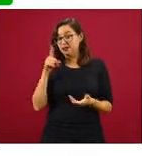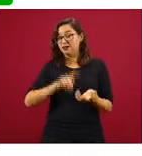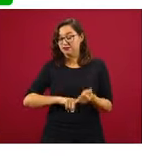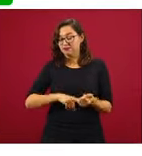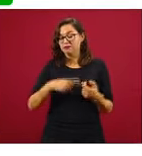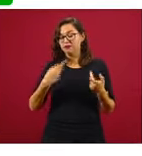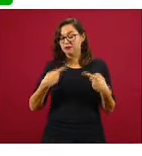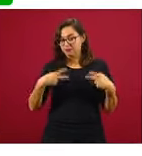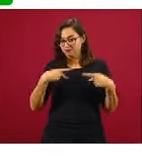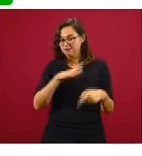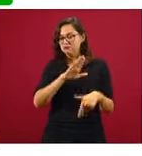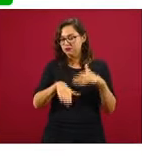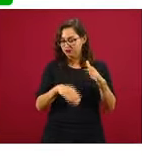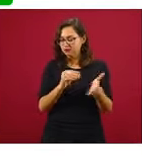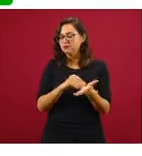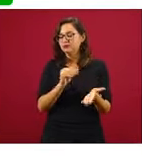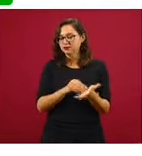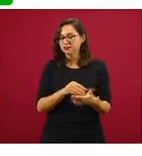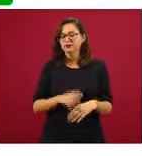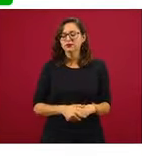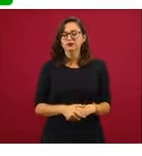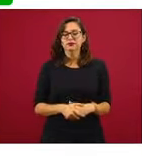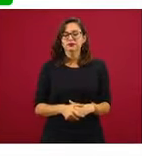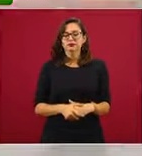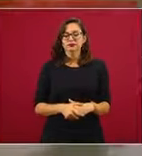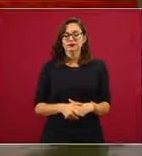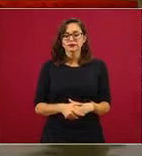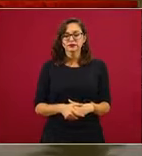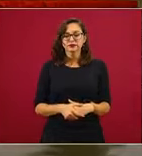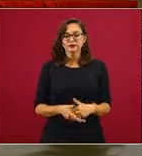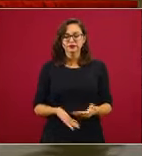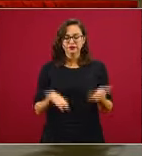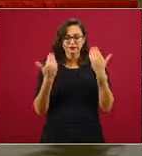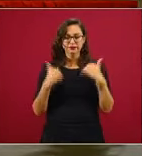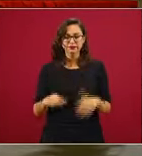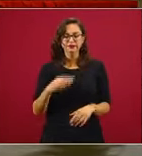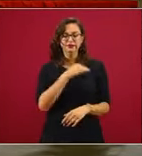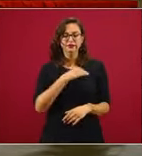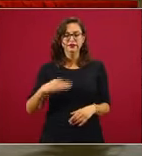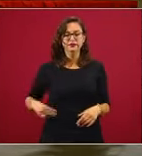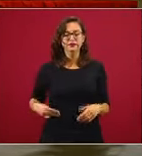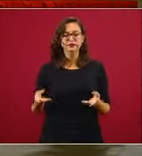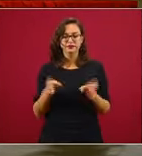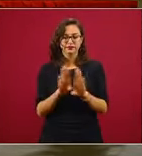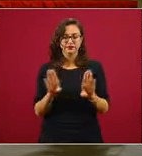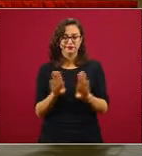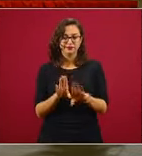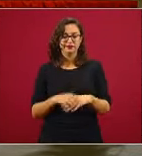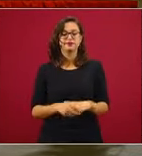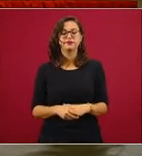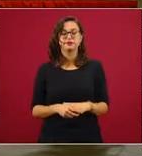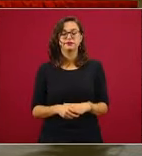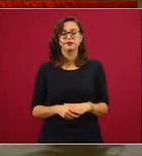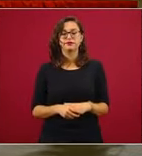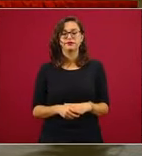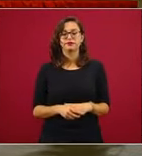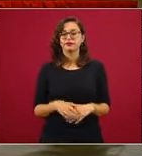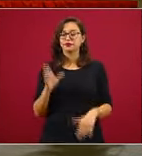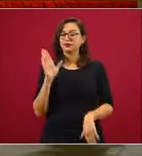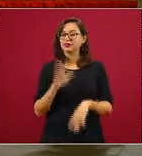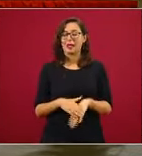presentación de defunciones en Nayarit. Veamos los municipios al interior de Nayarit, prácticamente el que da